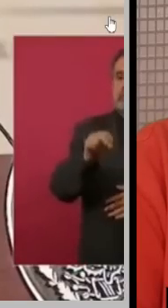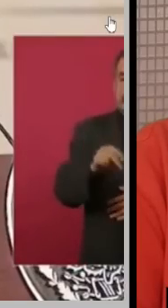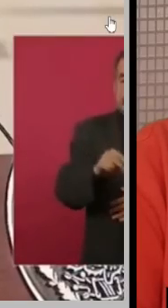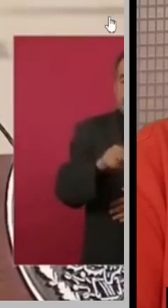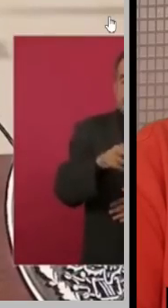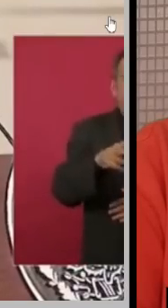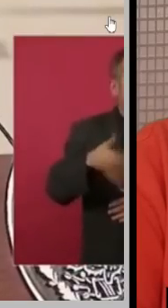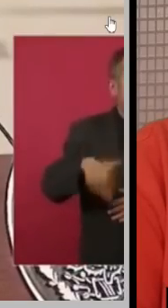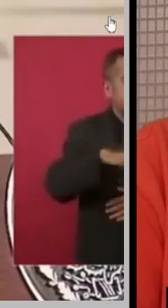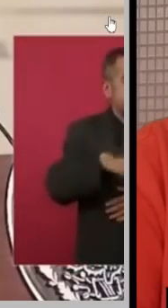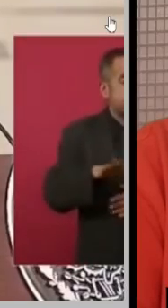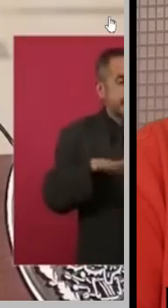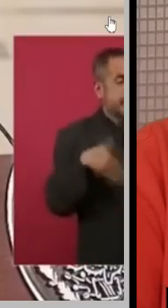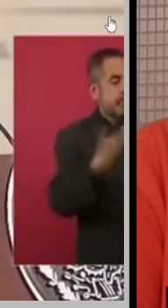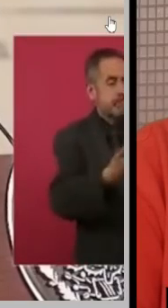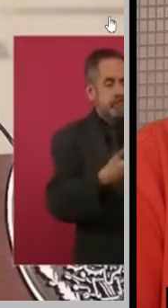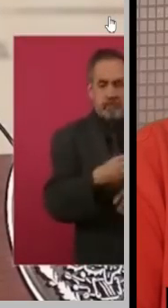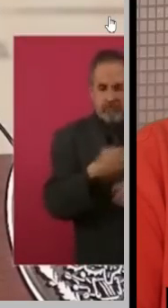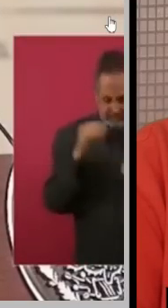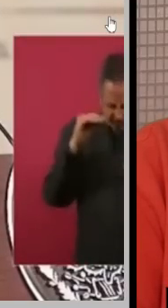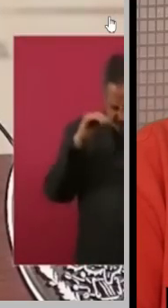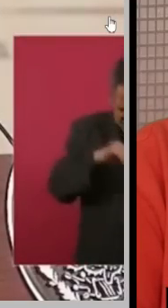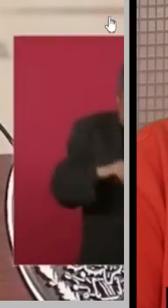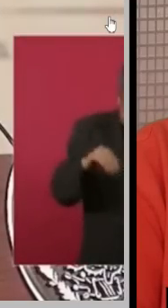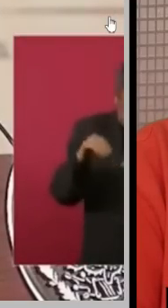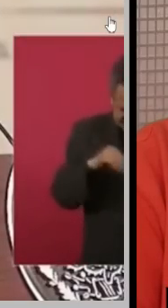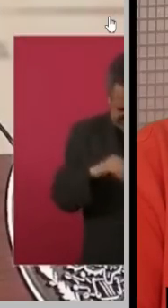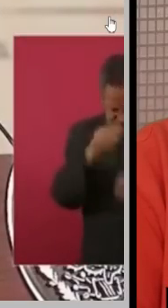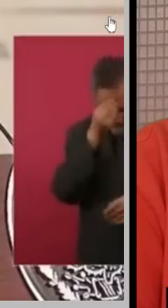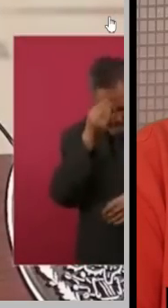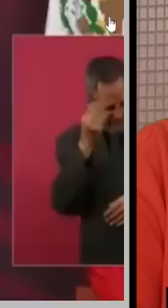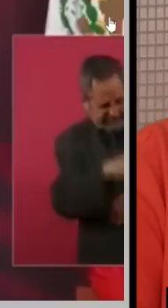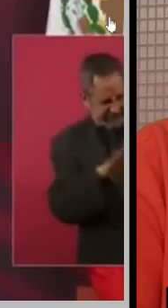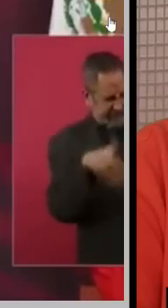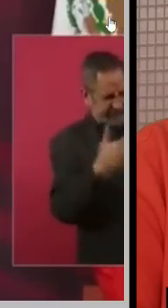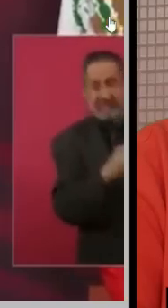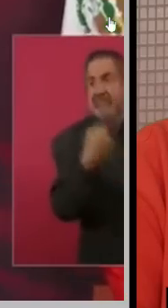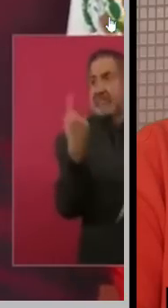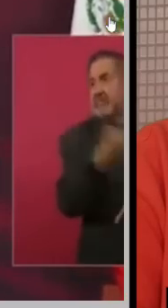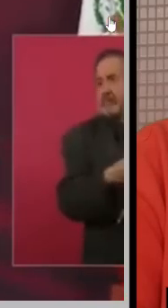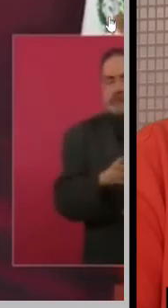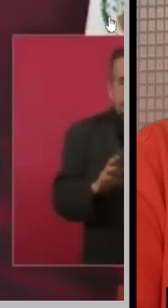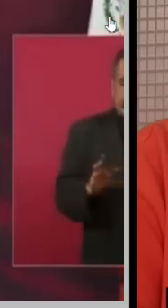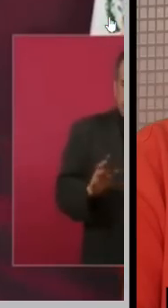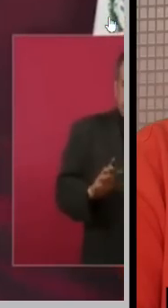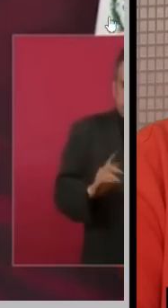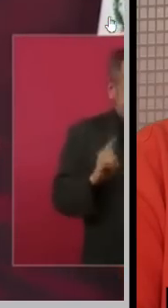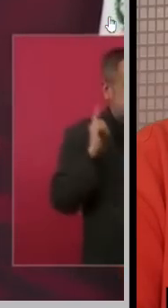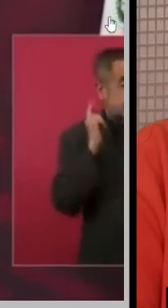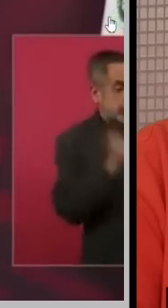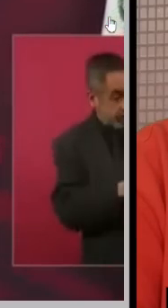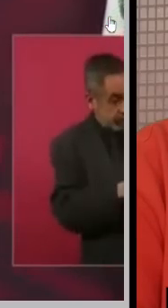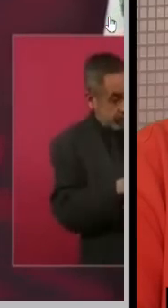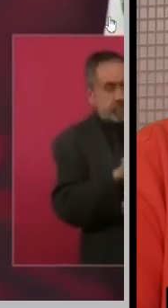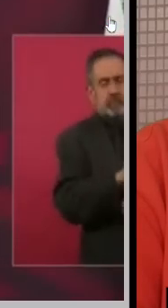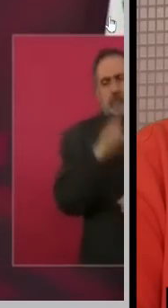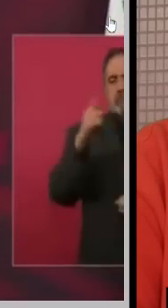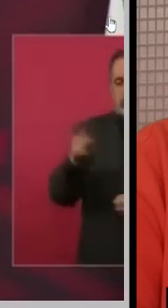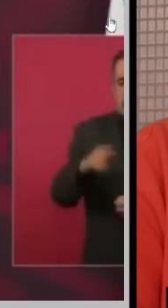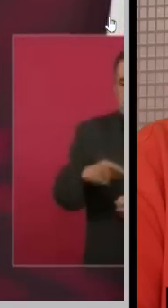perseguir a nadie no vamos a fabricar delitos no es mi fuerte la